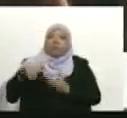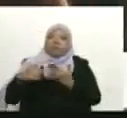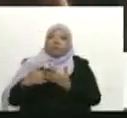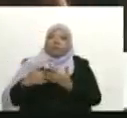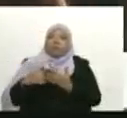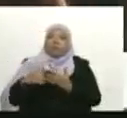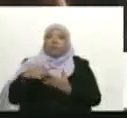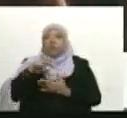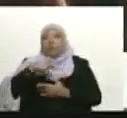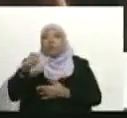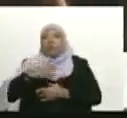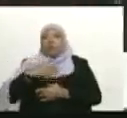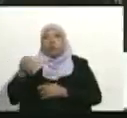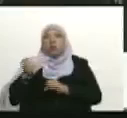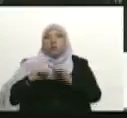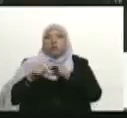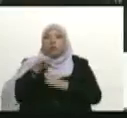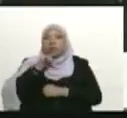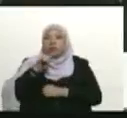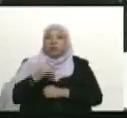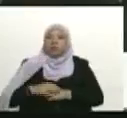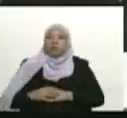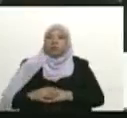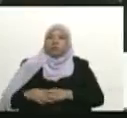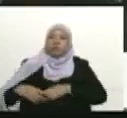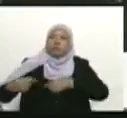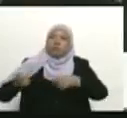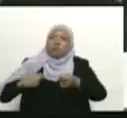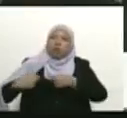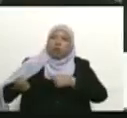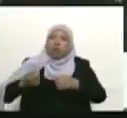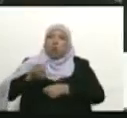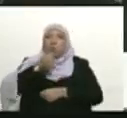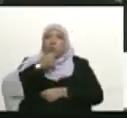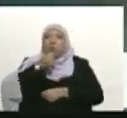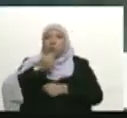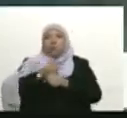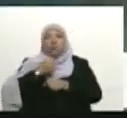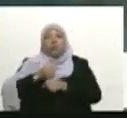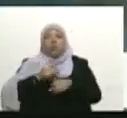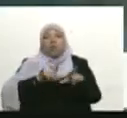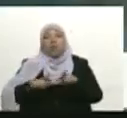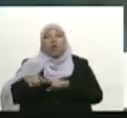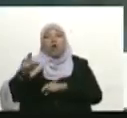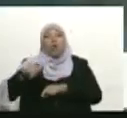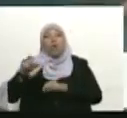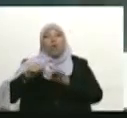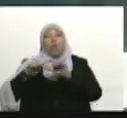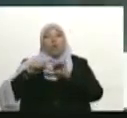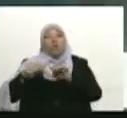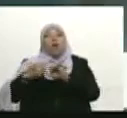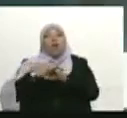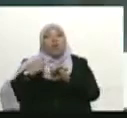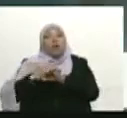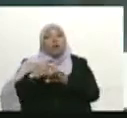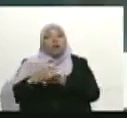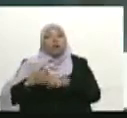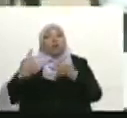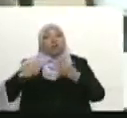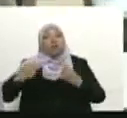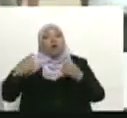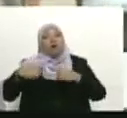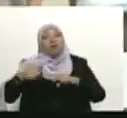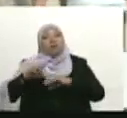las herramientas para poder enfrentarlas. Integrantes del movimiento Periodismo Necesario informaron que continuarán estas jornadas de